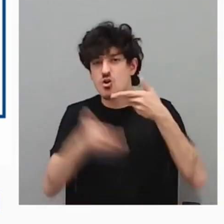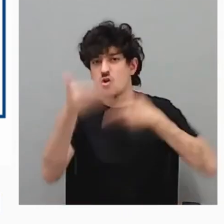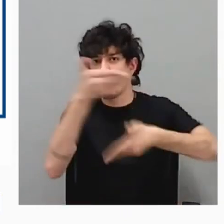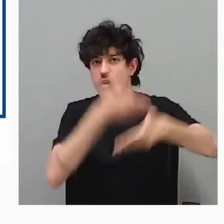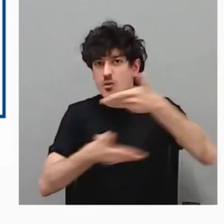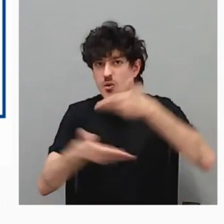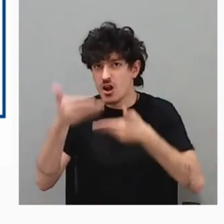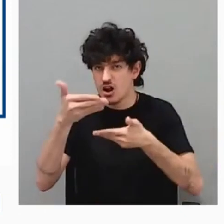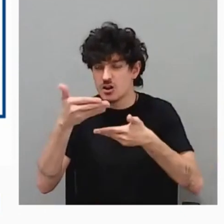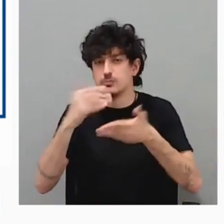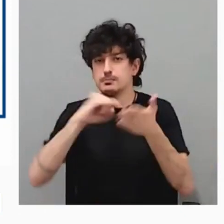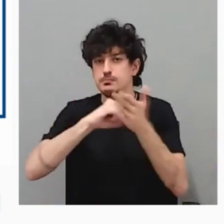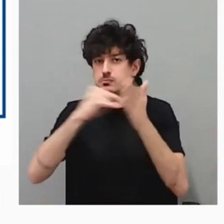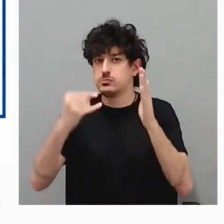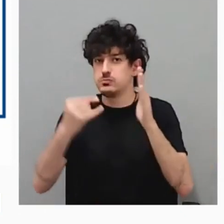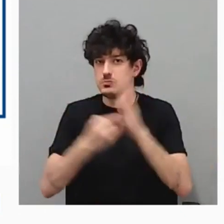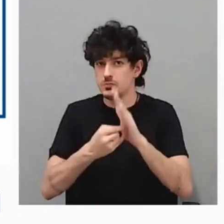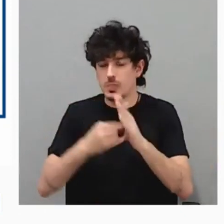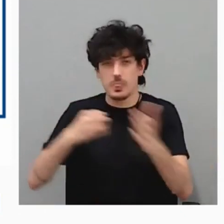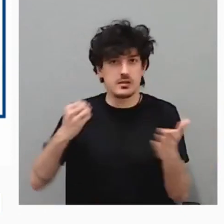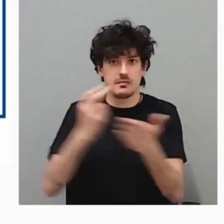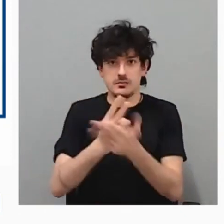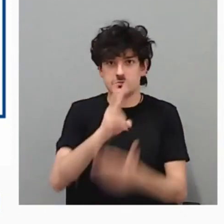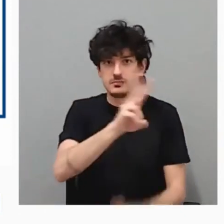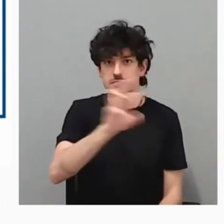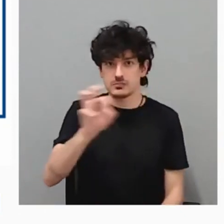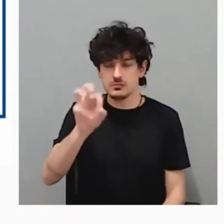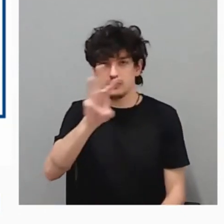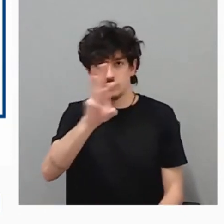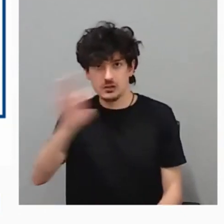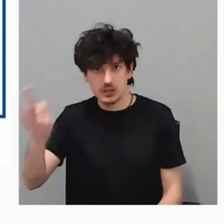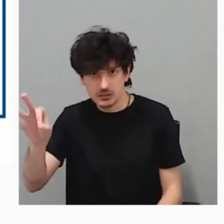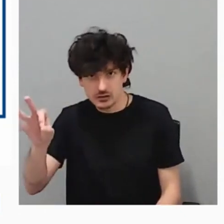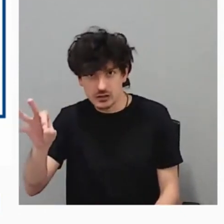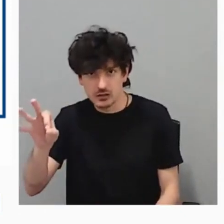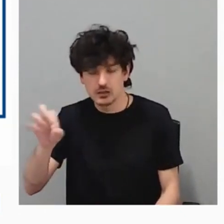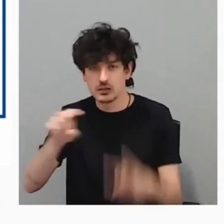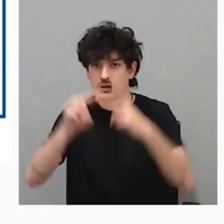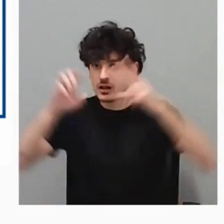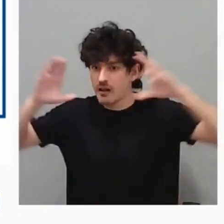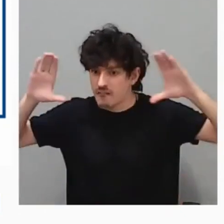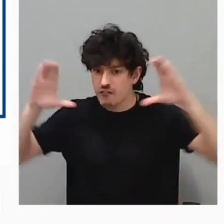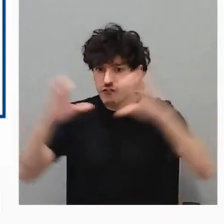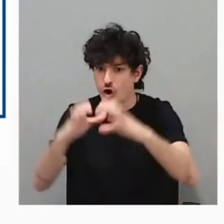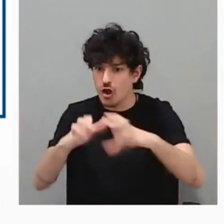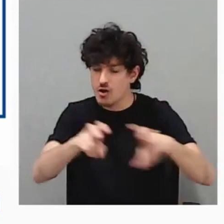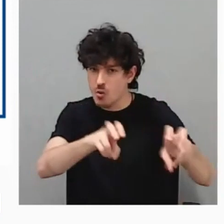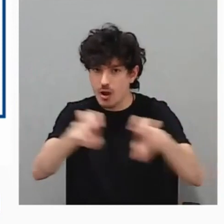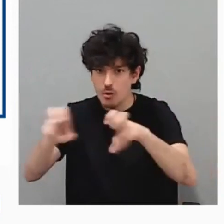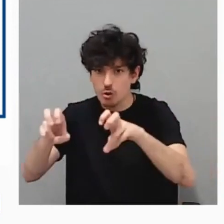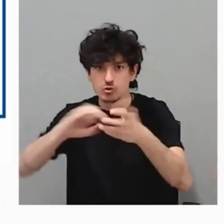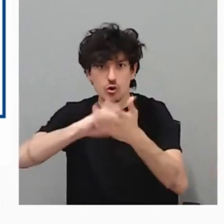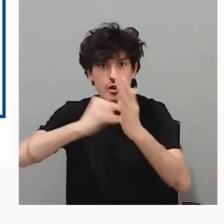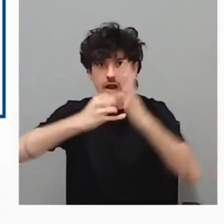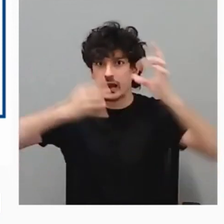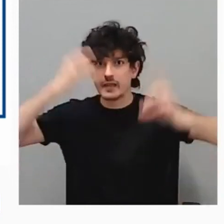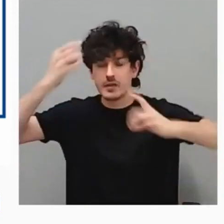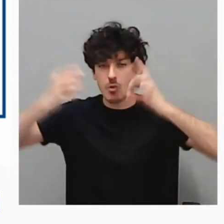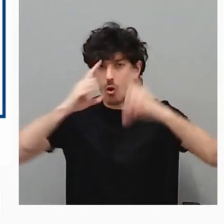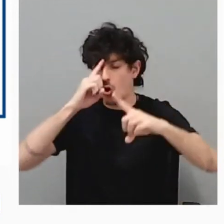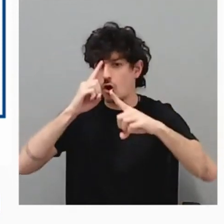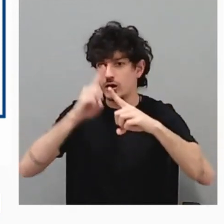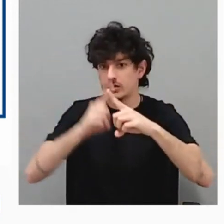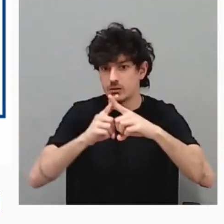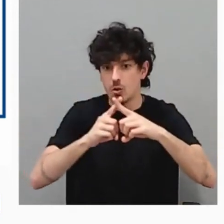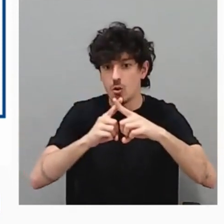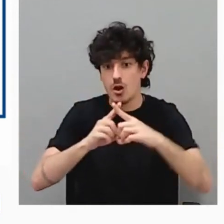grandes desafíos 2030, conseguir recursos, reconocimientos, nuevos enfoques y soluciones creativas y originales que promuevan cambios reales para la